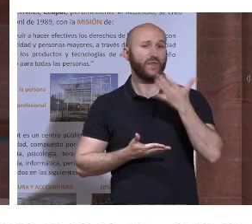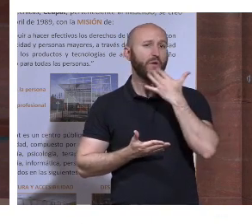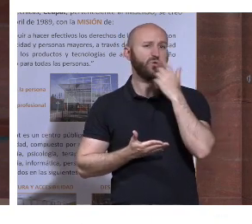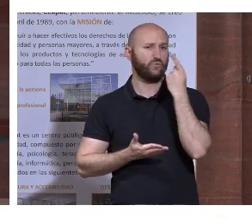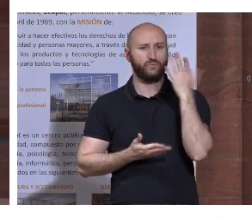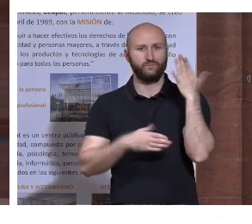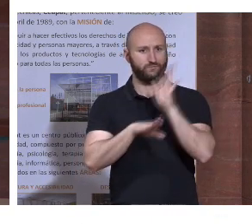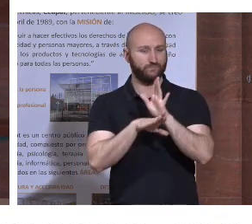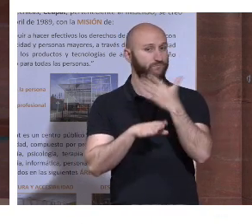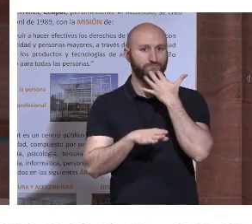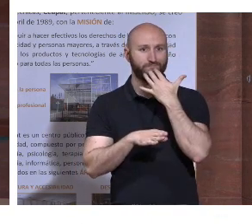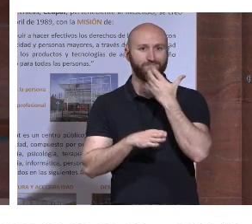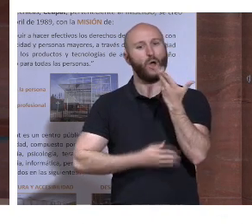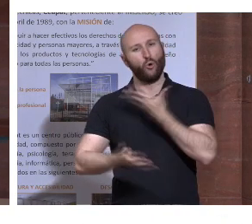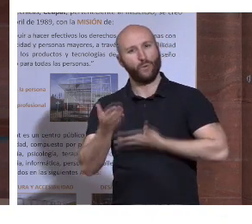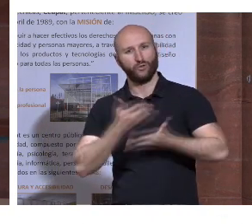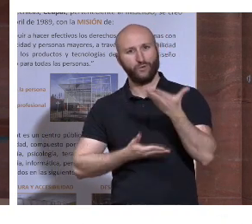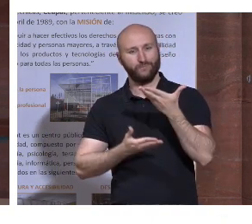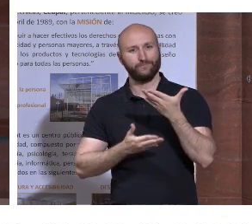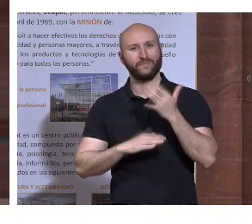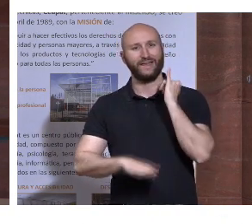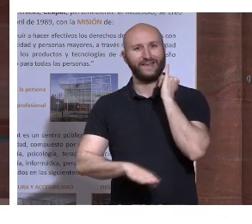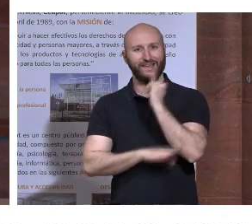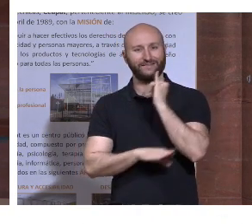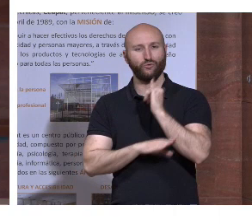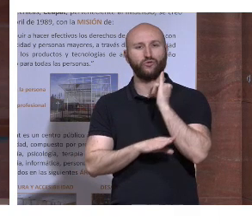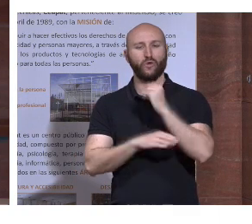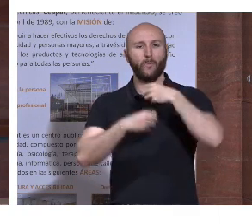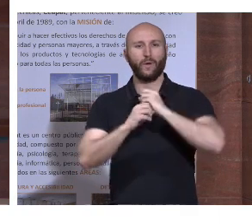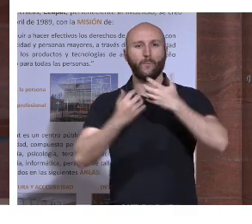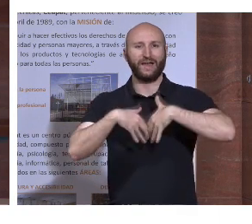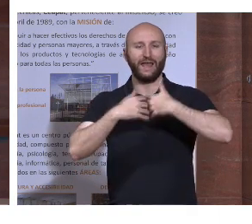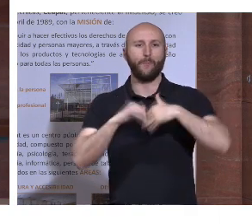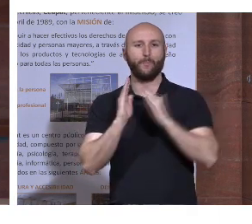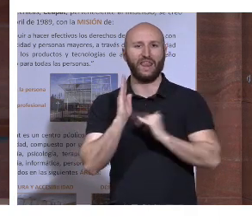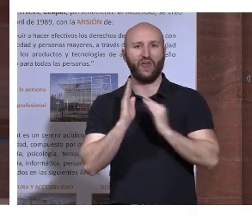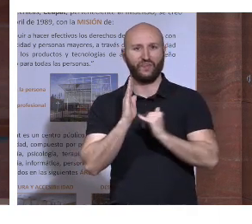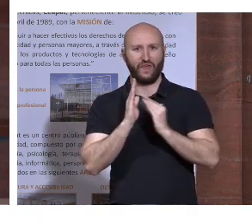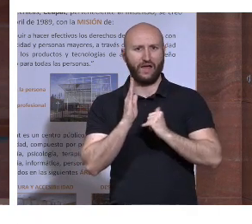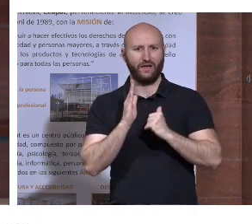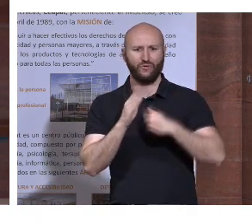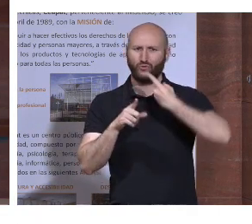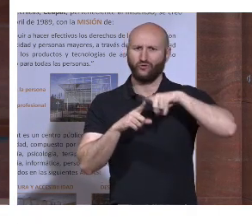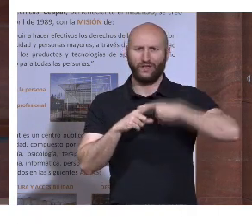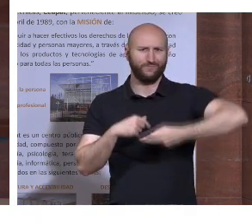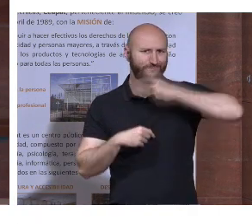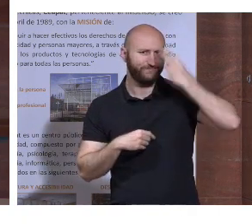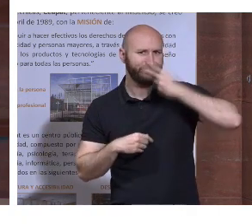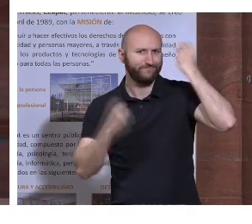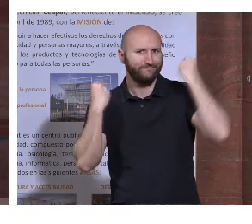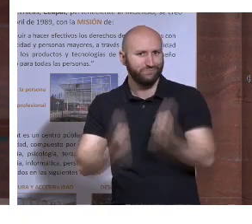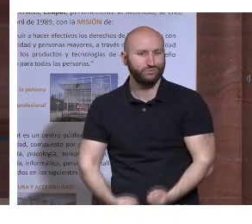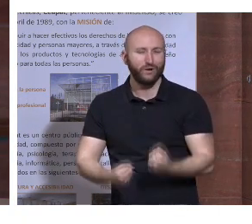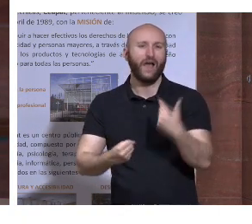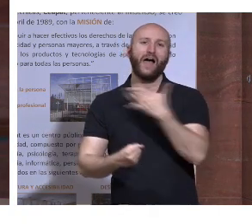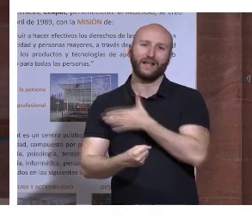ejemplo, por ejemplo, nuestra colaboración con el Instituto de Biomecánica de Valencia, que hemos hecho cosas interesantísimas y que